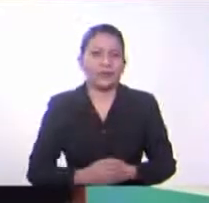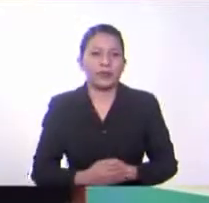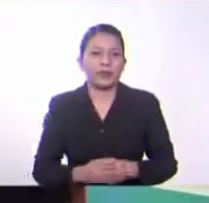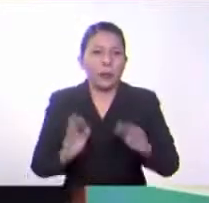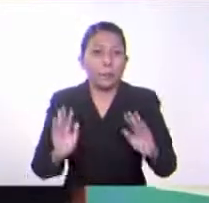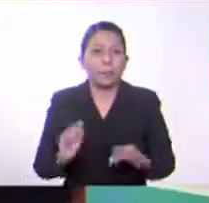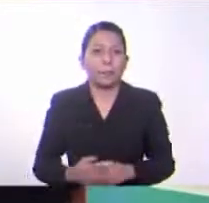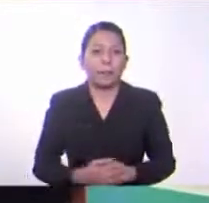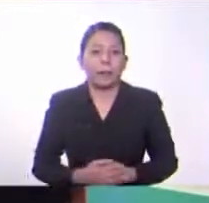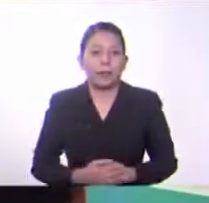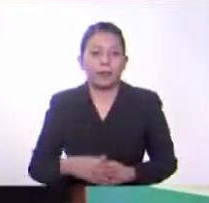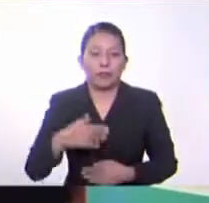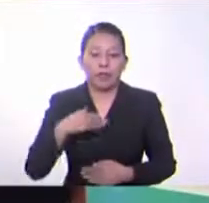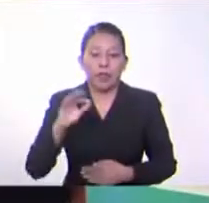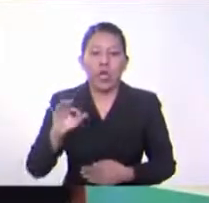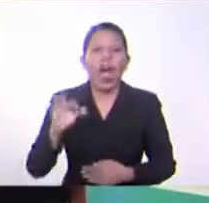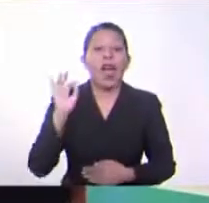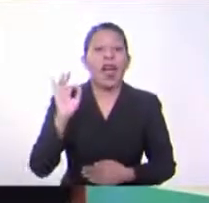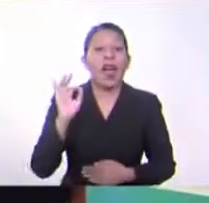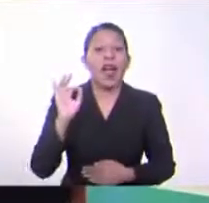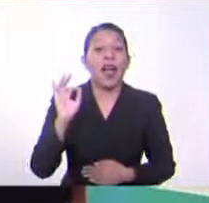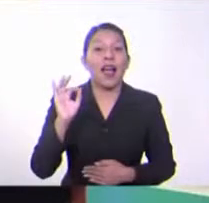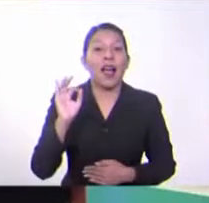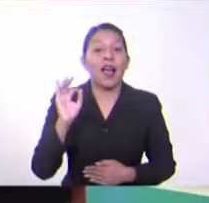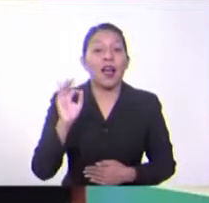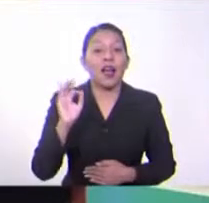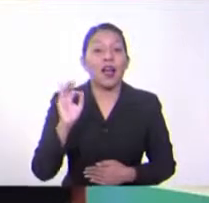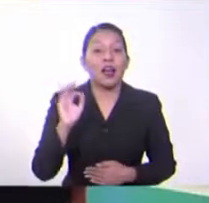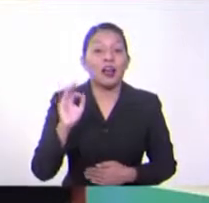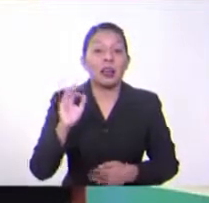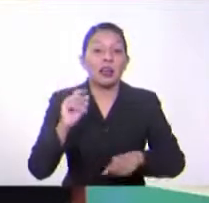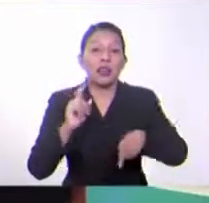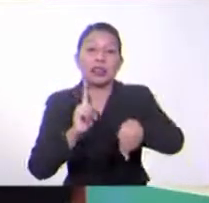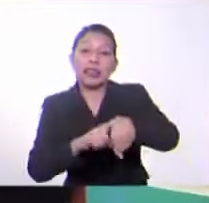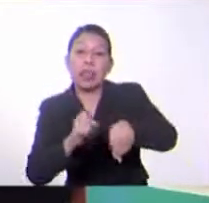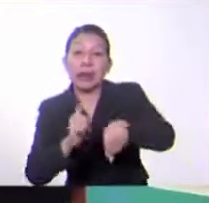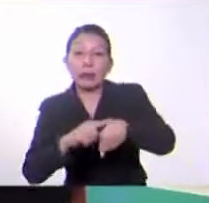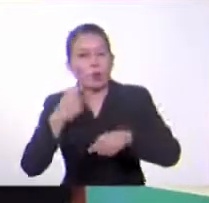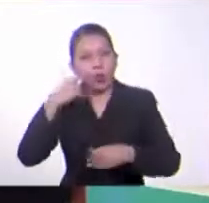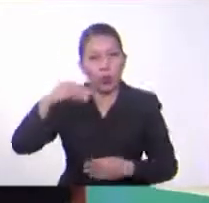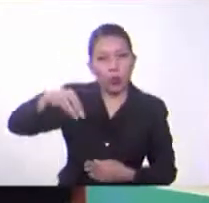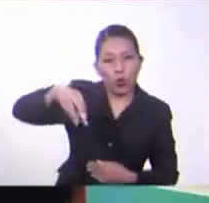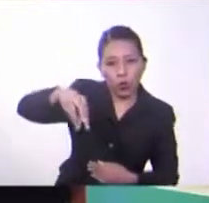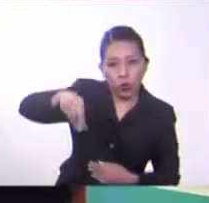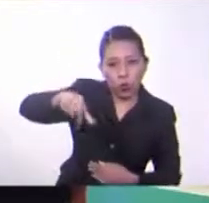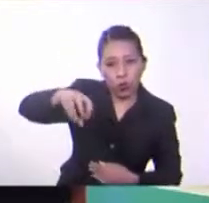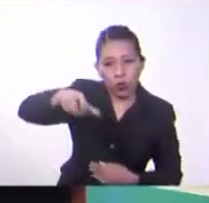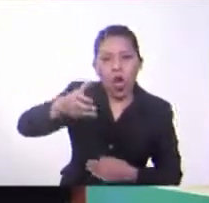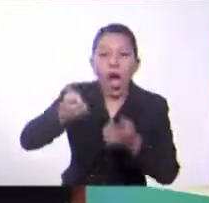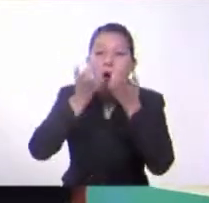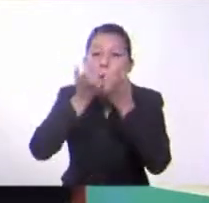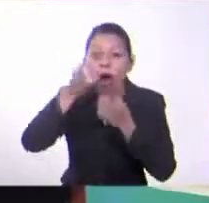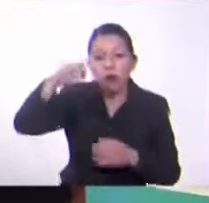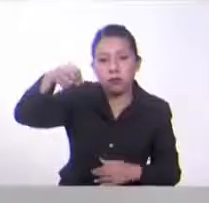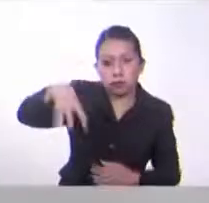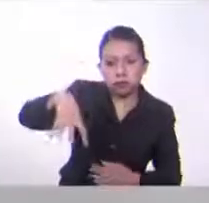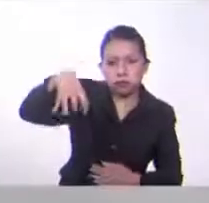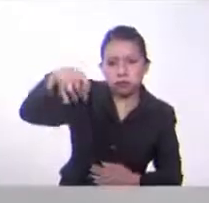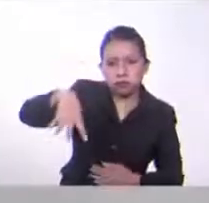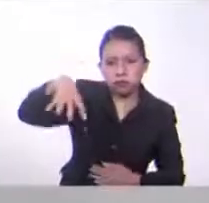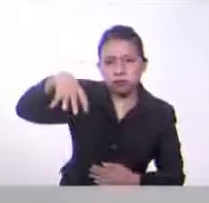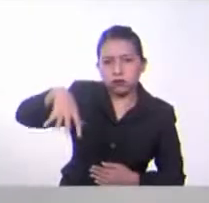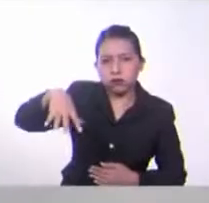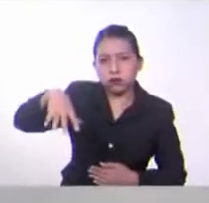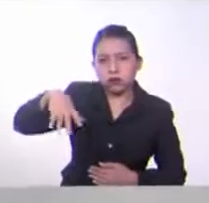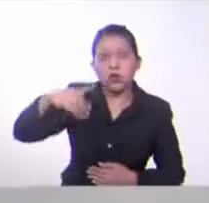Bien, descubrí que existe una relación entre el tiempo que permanece el chorro abierto y la altura del